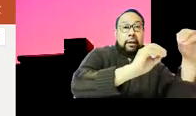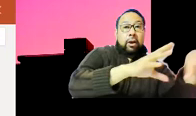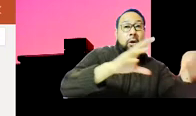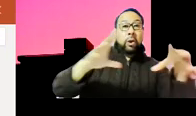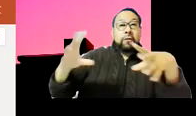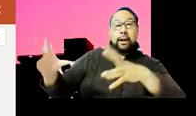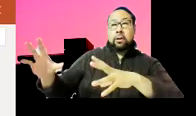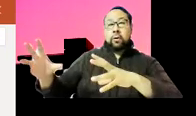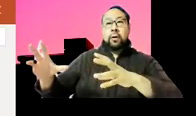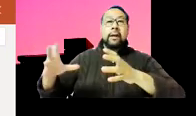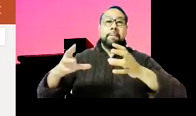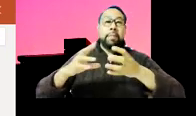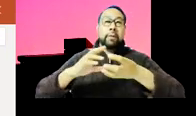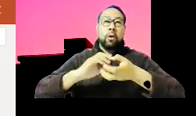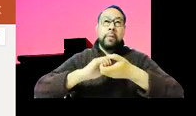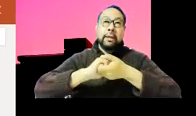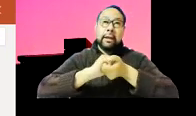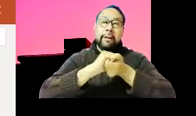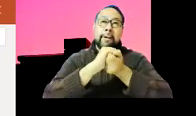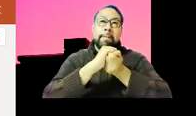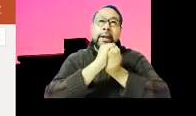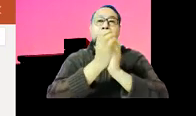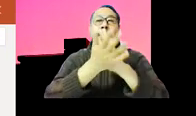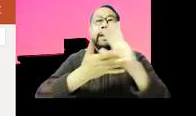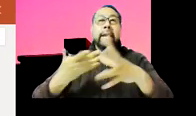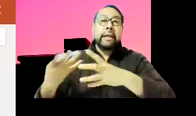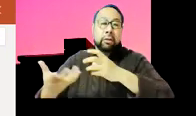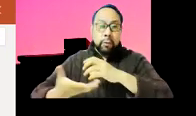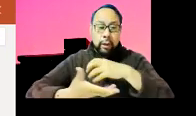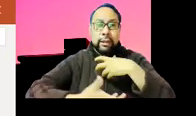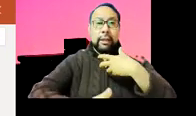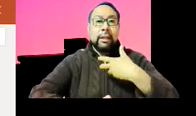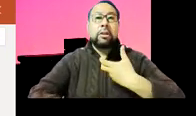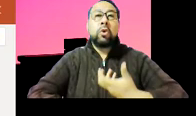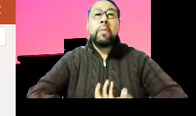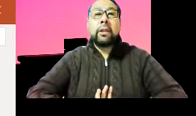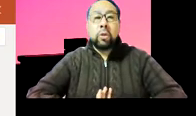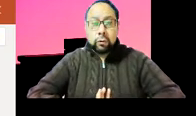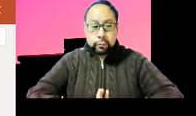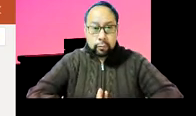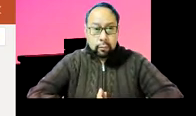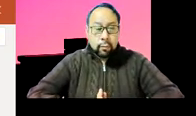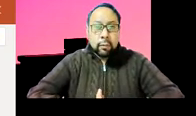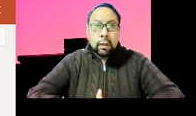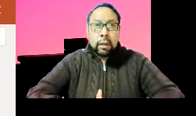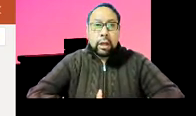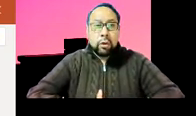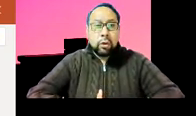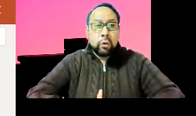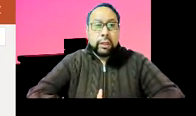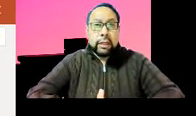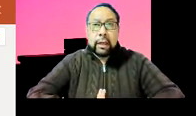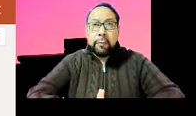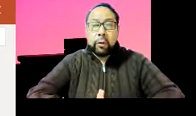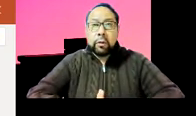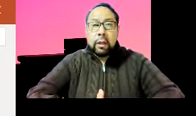es verdadero o es falso. Convencer es el mecanismo, es el instrumento que